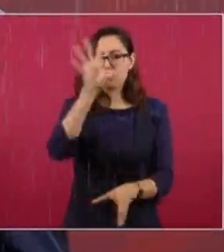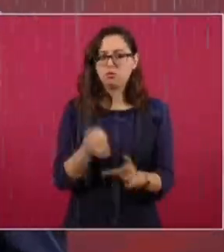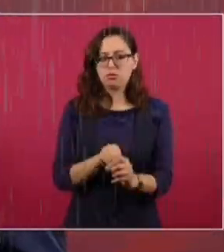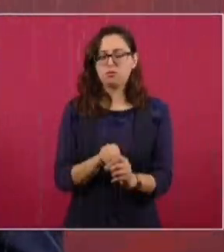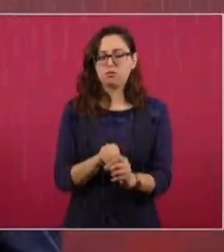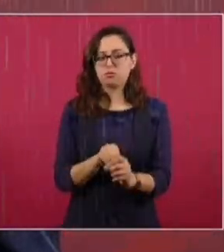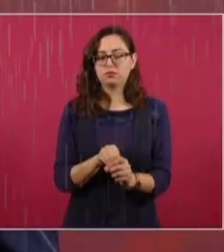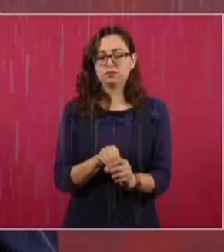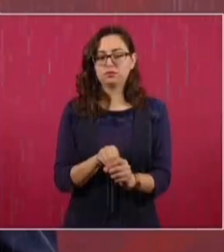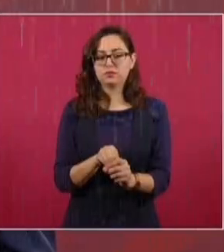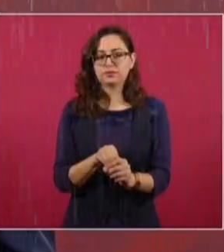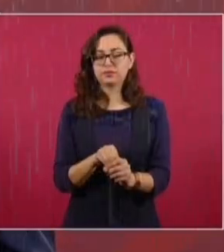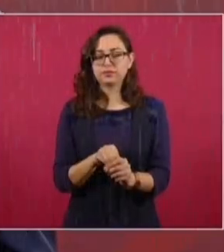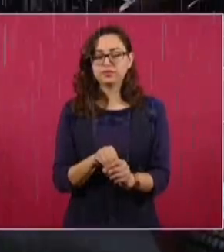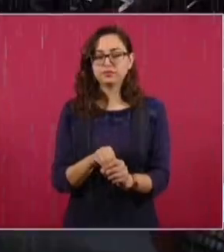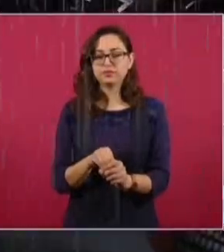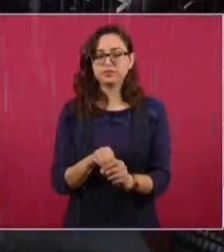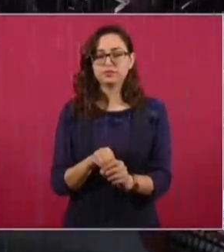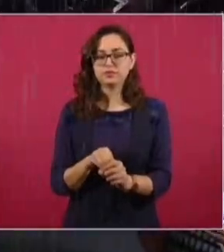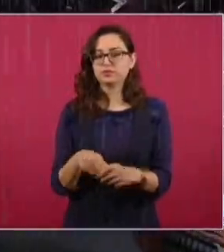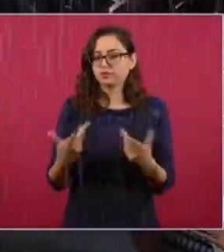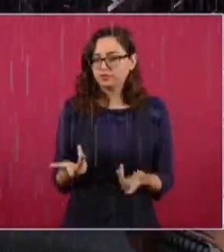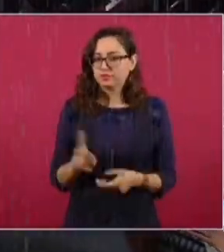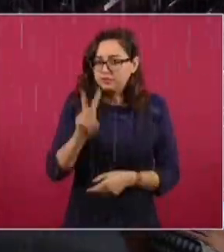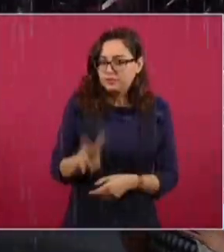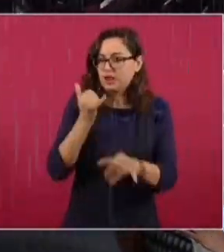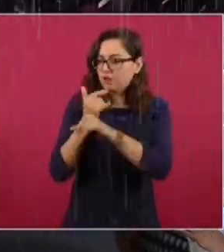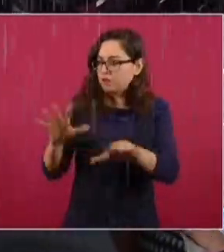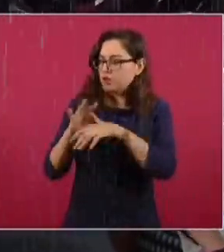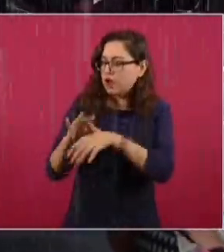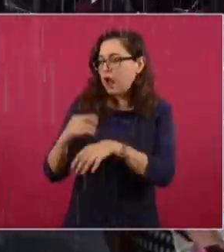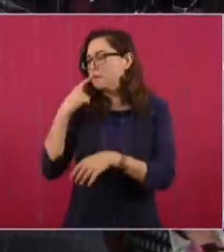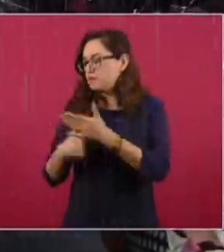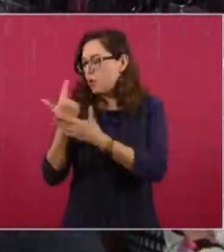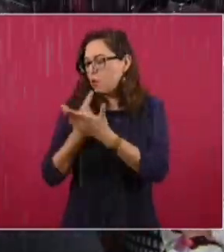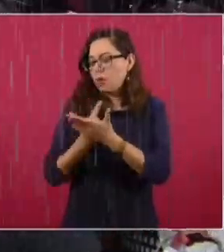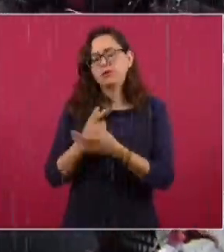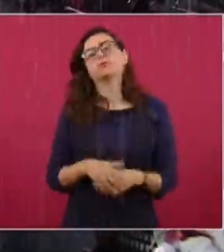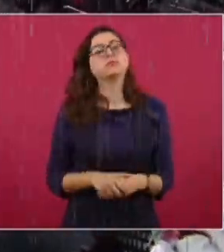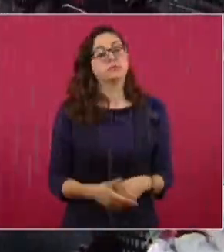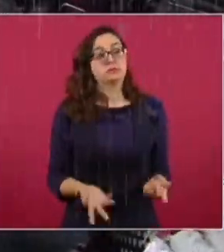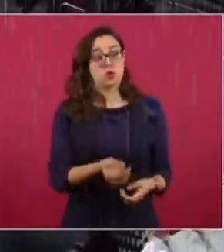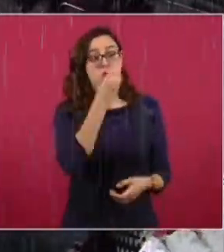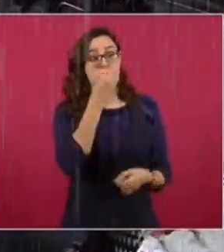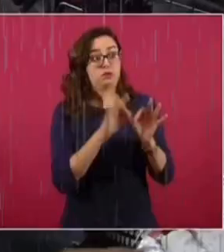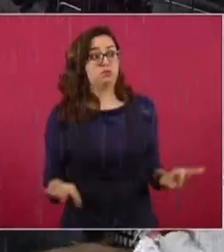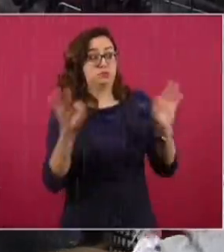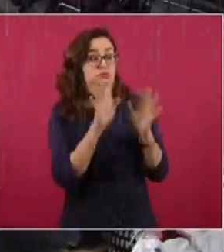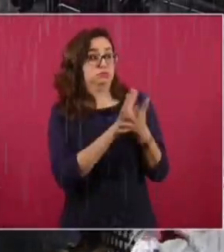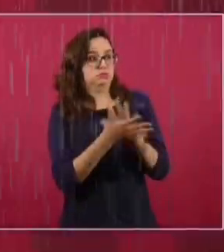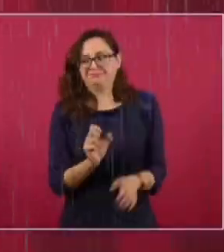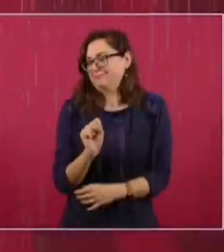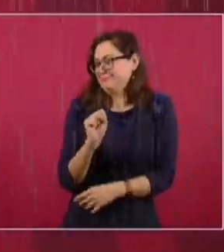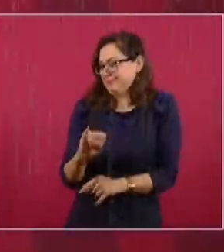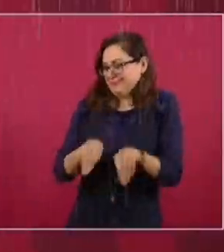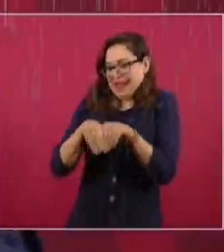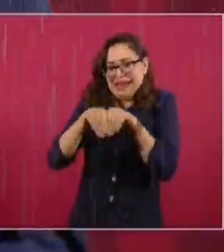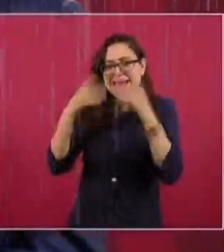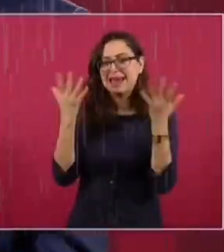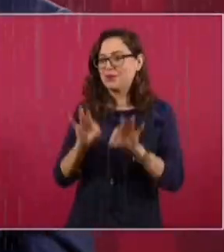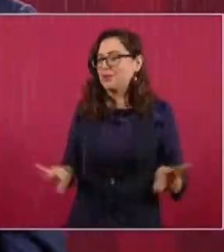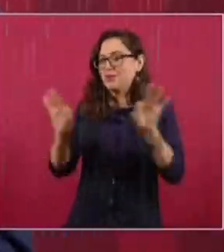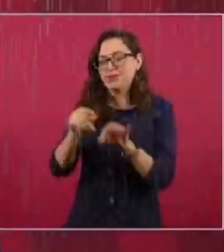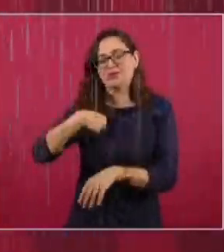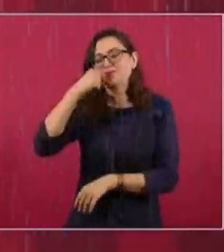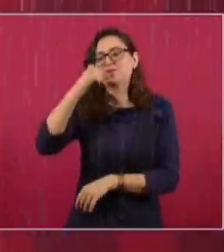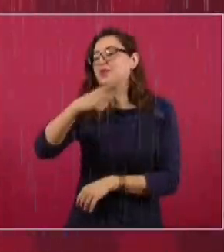debemos de partir de datos reales. ¿Y se podría tomar en cuenta como pues, un alimento prioritario? Ah, no, es fundamental. Sin maíz